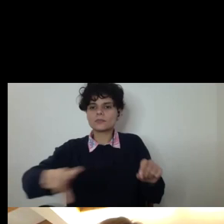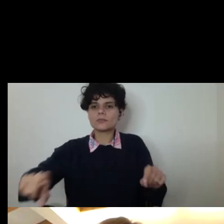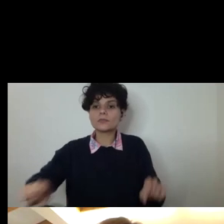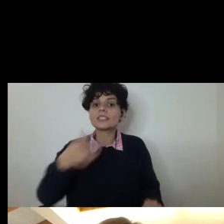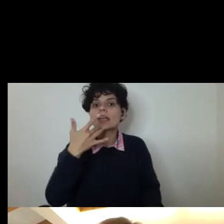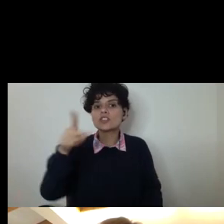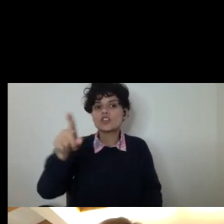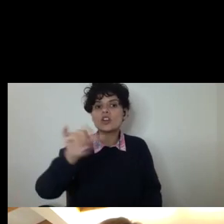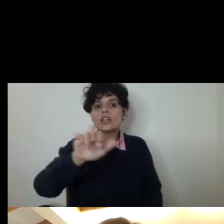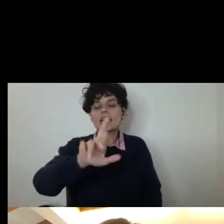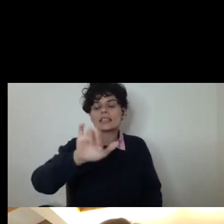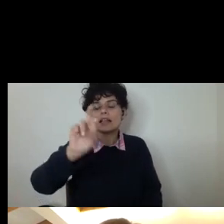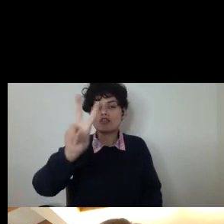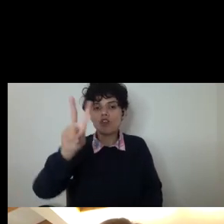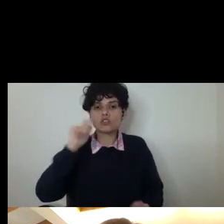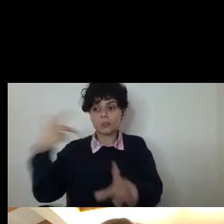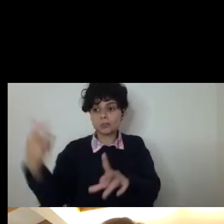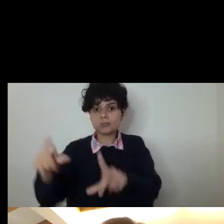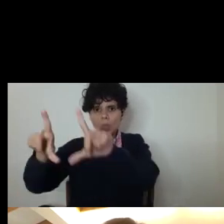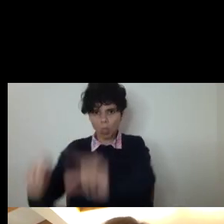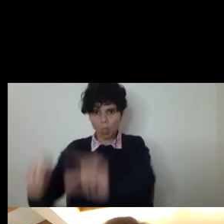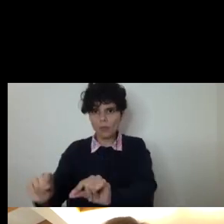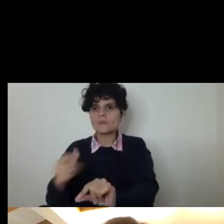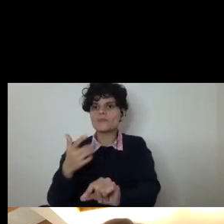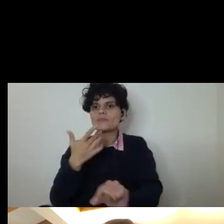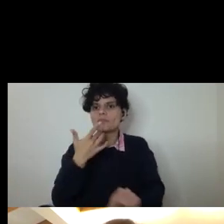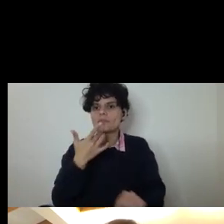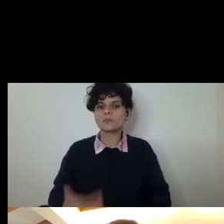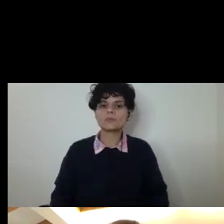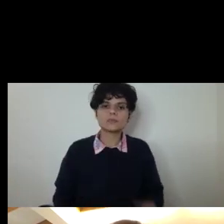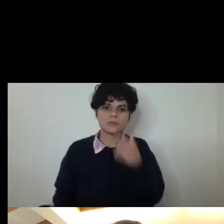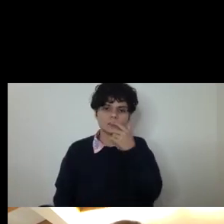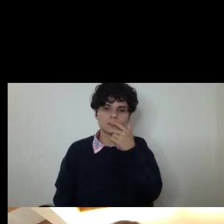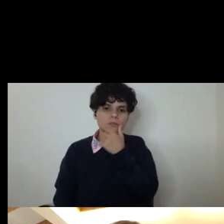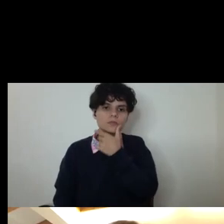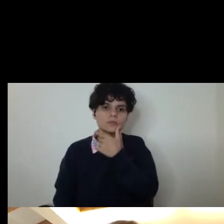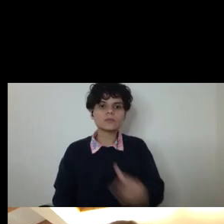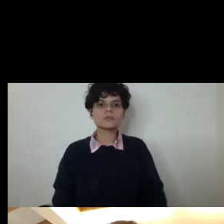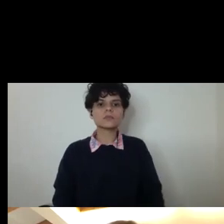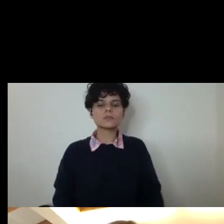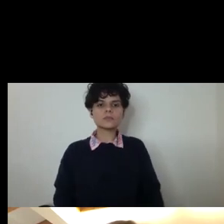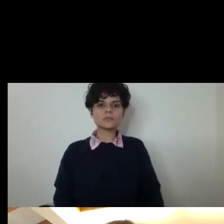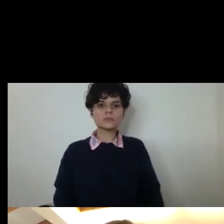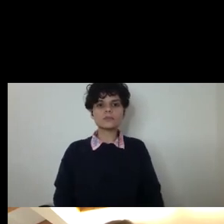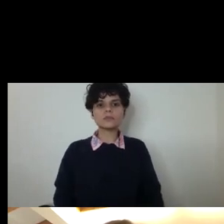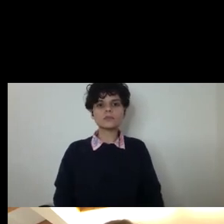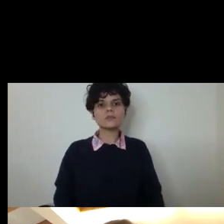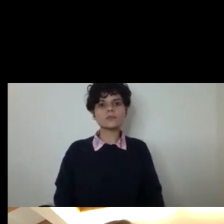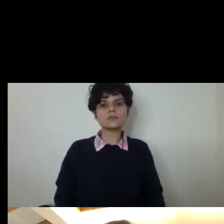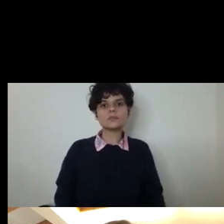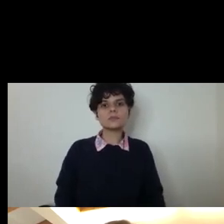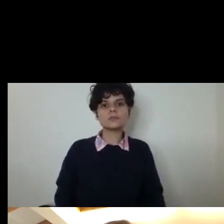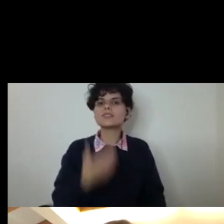inyectadas con esta sonda que baja la expresión de RIR2. Y también recorren mucho más distancia